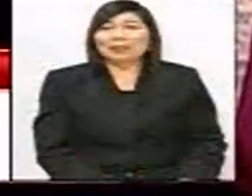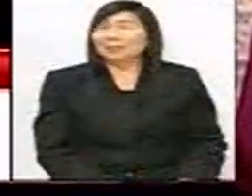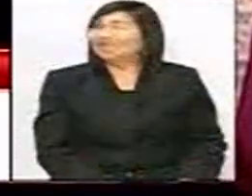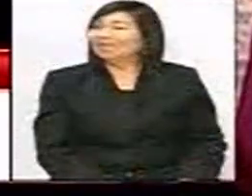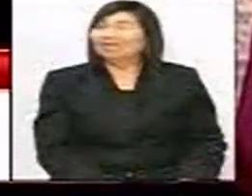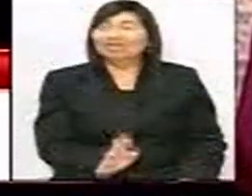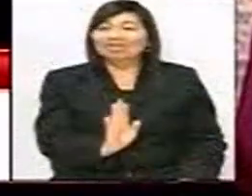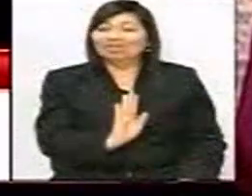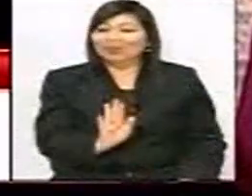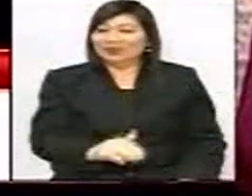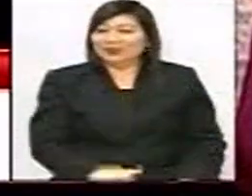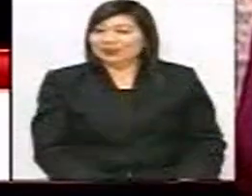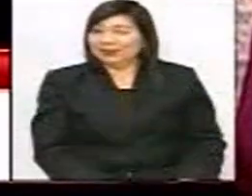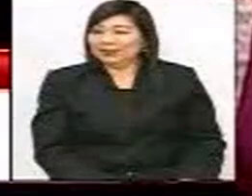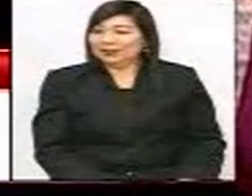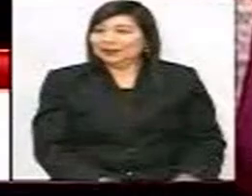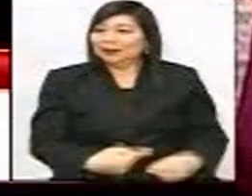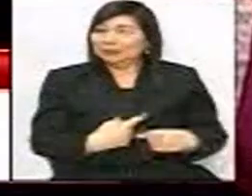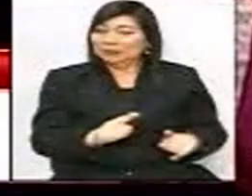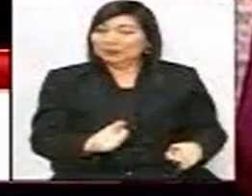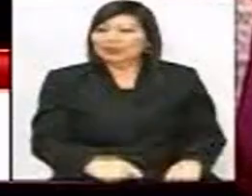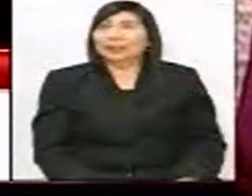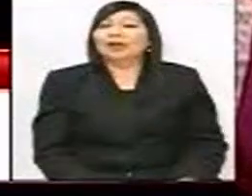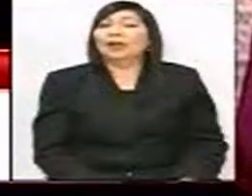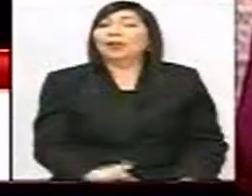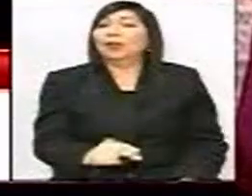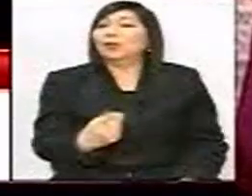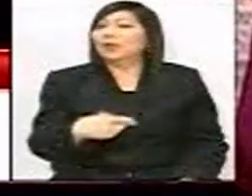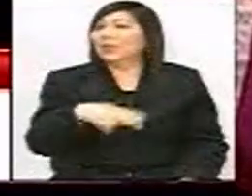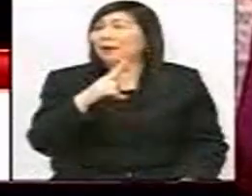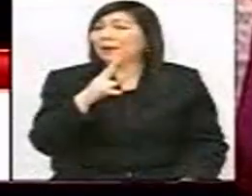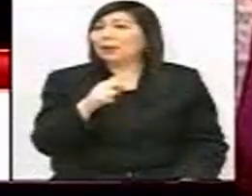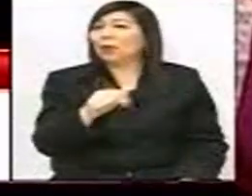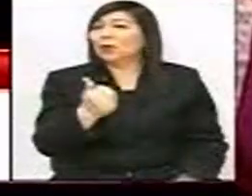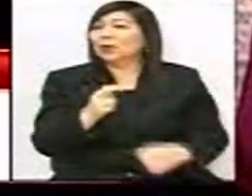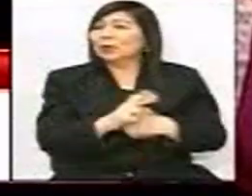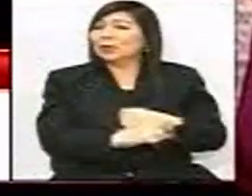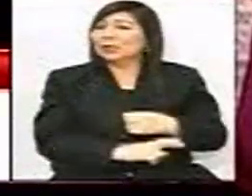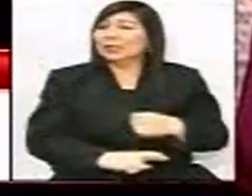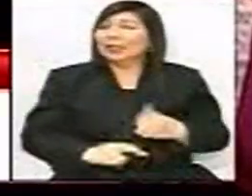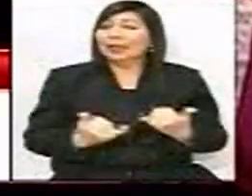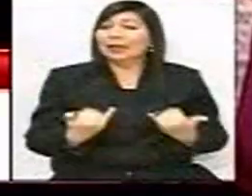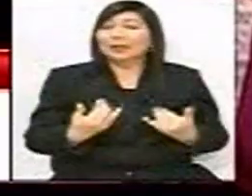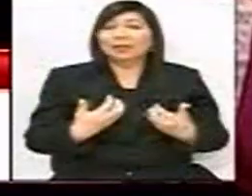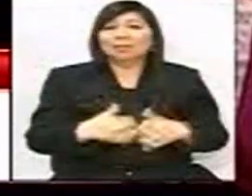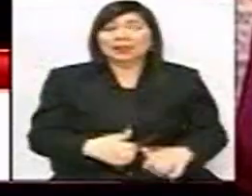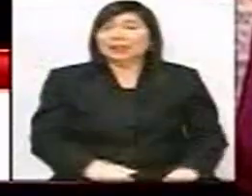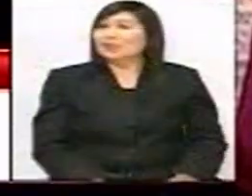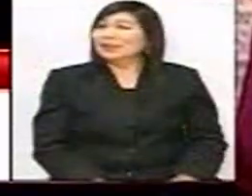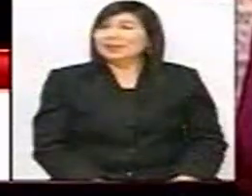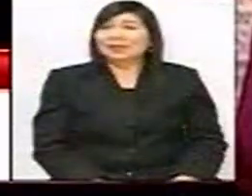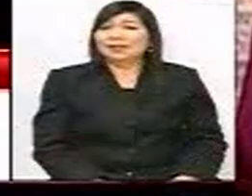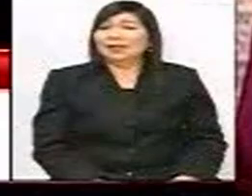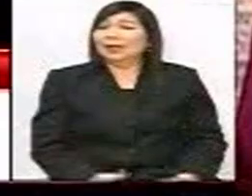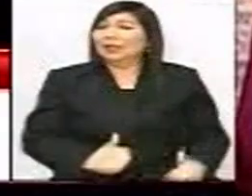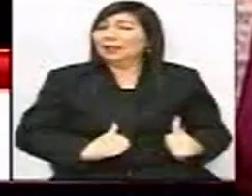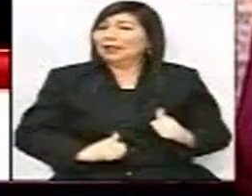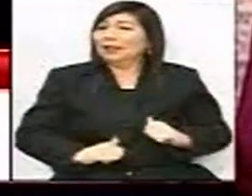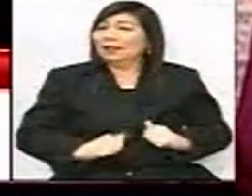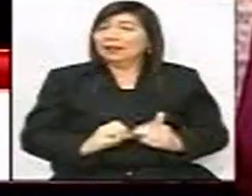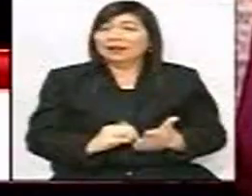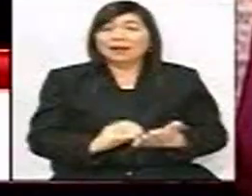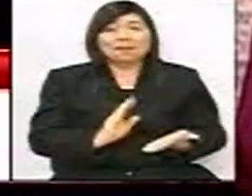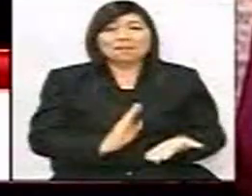no podrán quejarse porque es público, no solamente en el Perú, sino en otros países, de que esta empresa ha estado actuando de